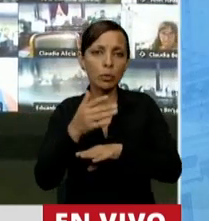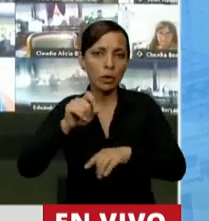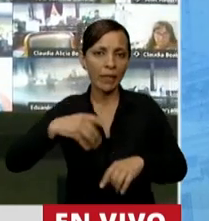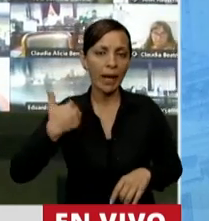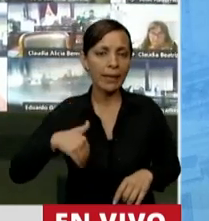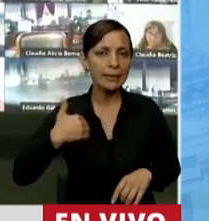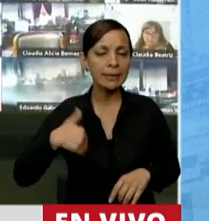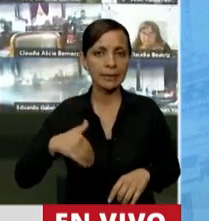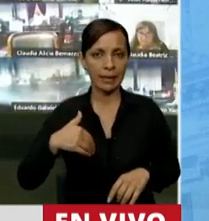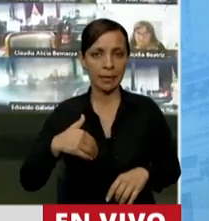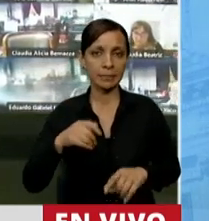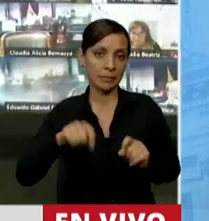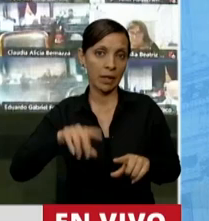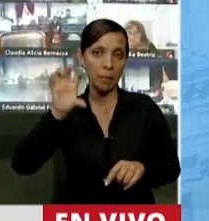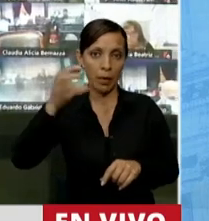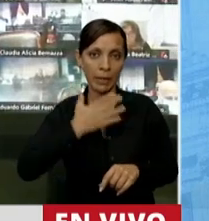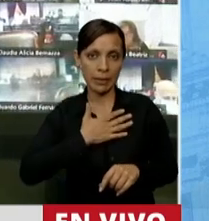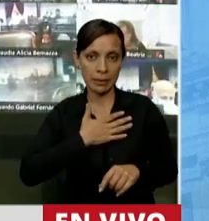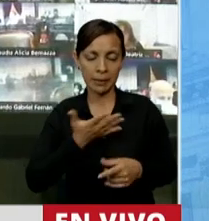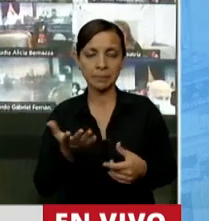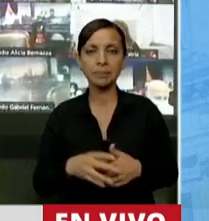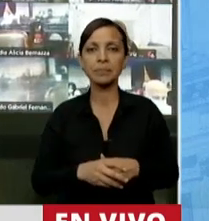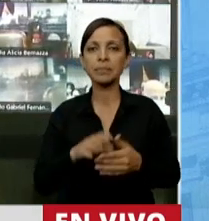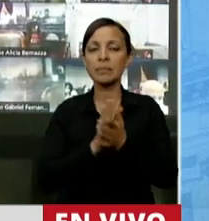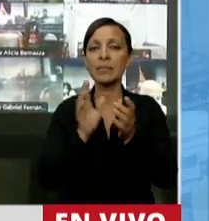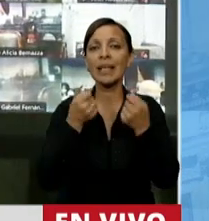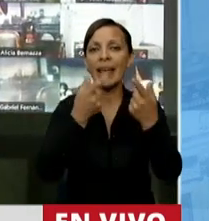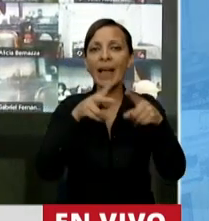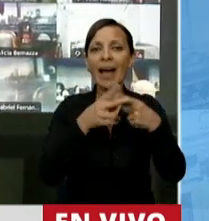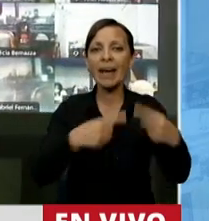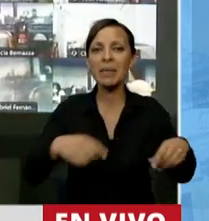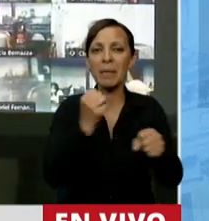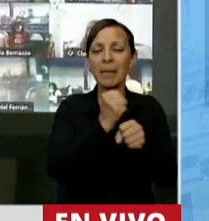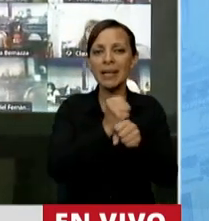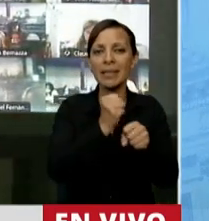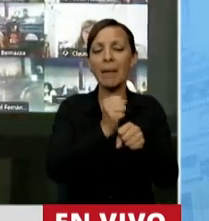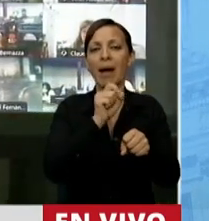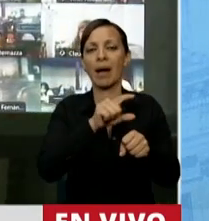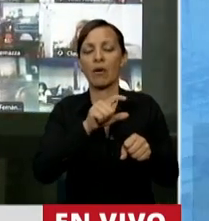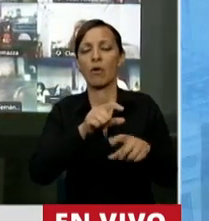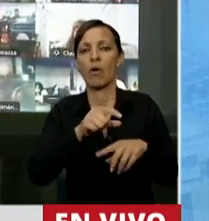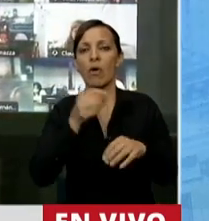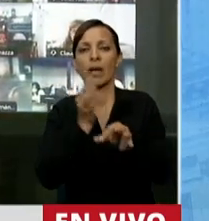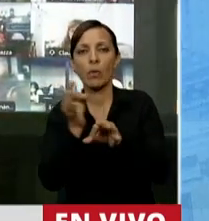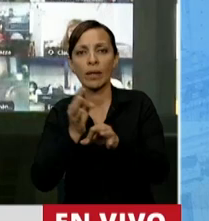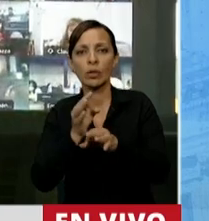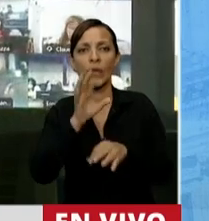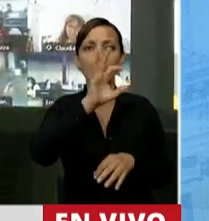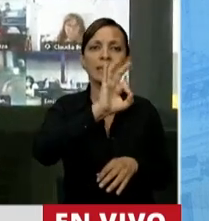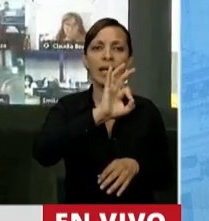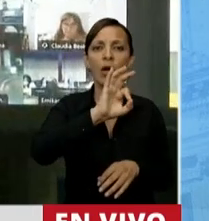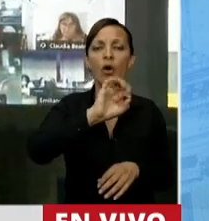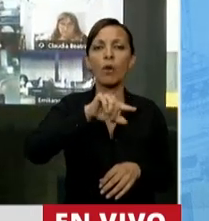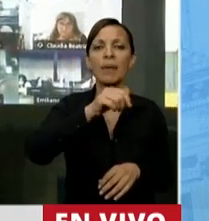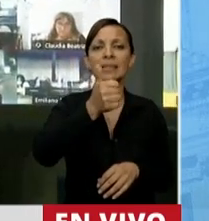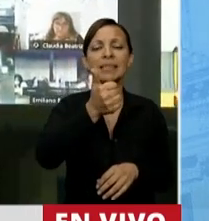nuestra provincia de herramientas para el trabajo y la educación del 0 al 6,5%. Tampoco les